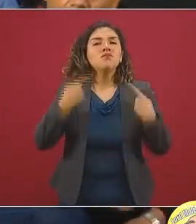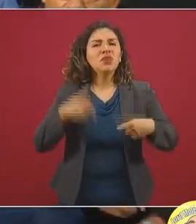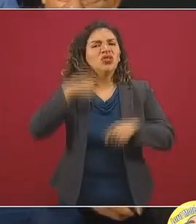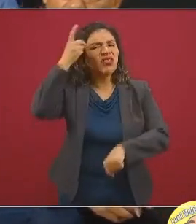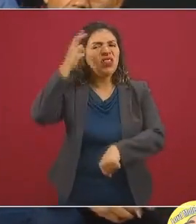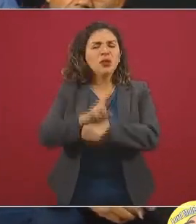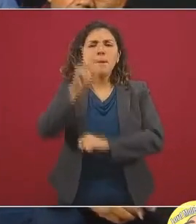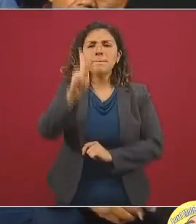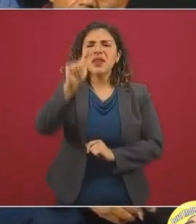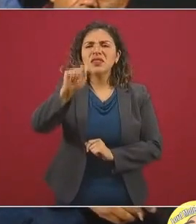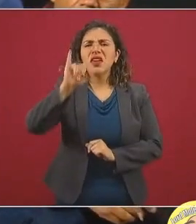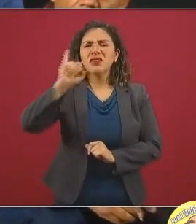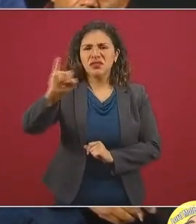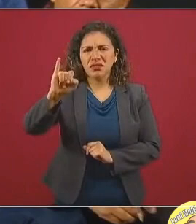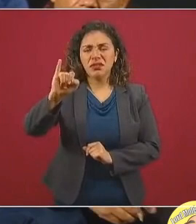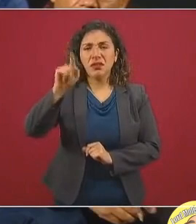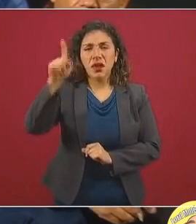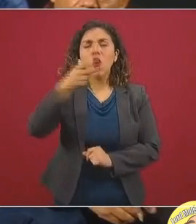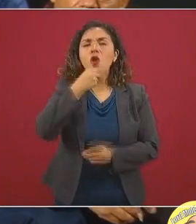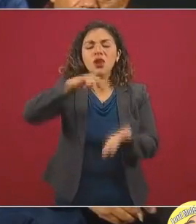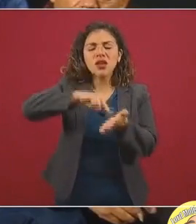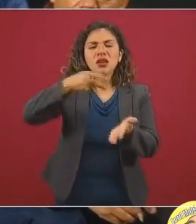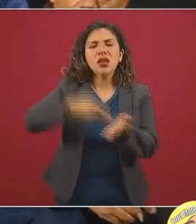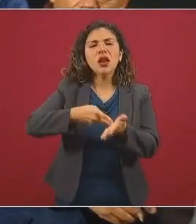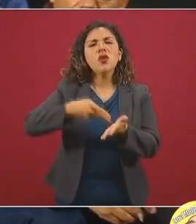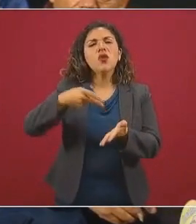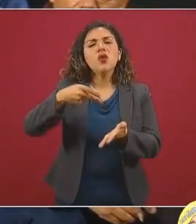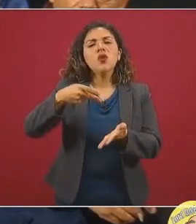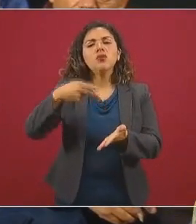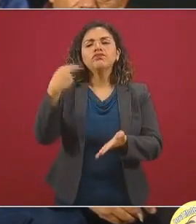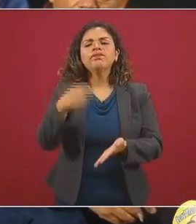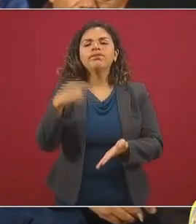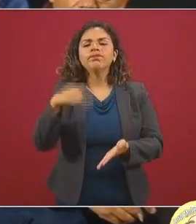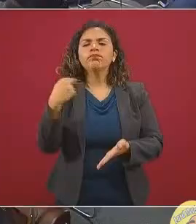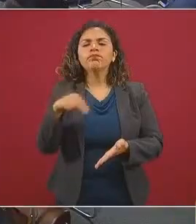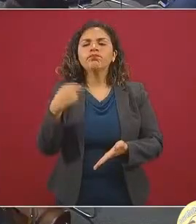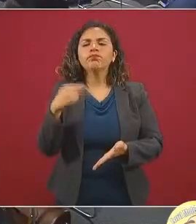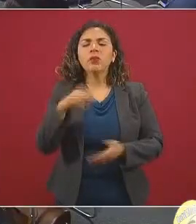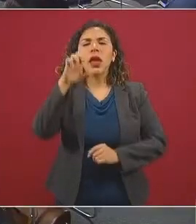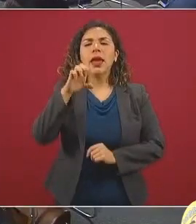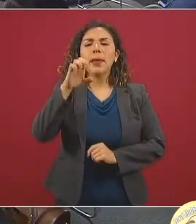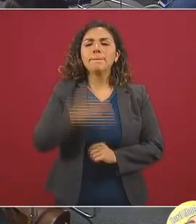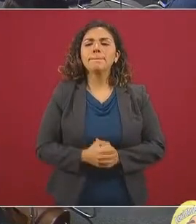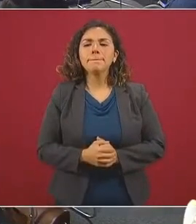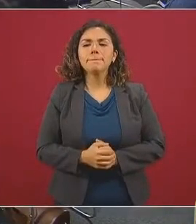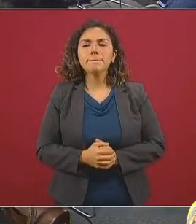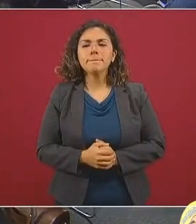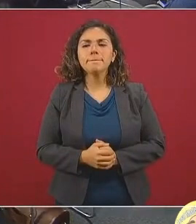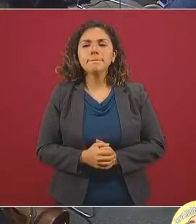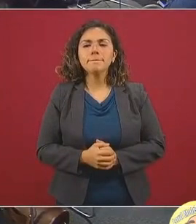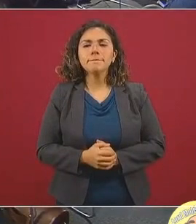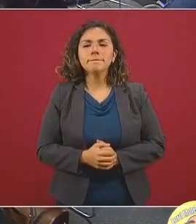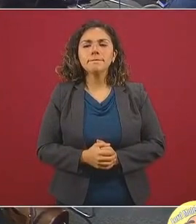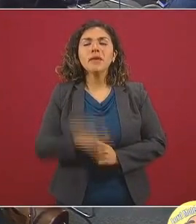de PTI, el ingeniero, déjeme ver, el